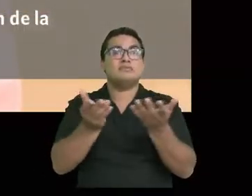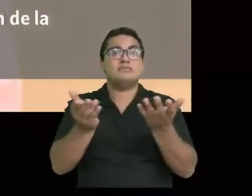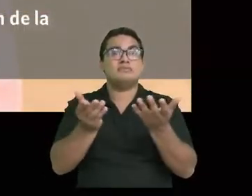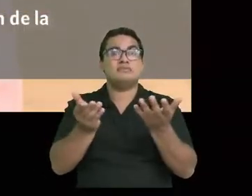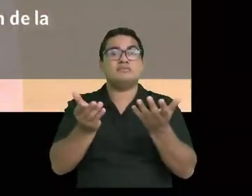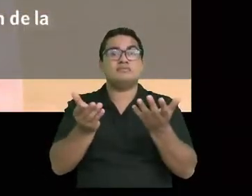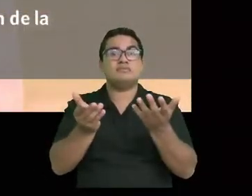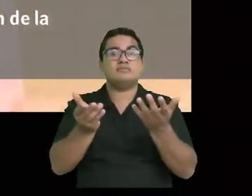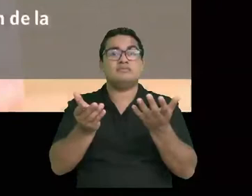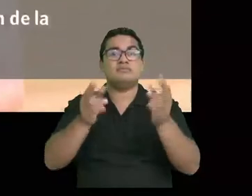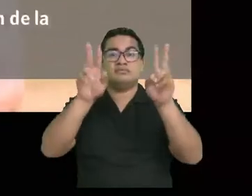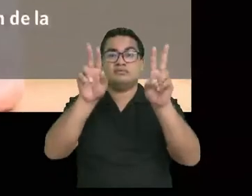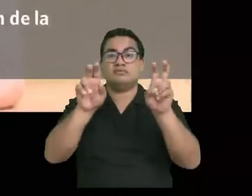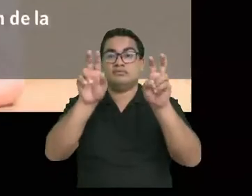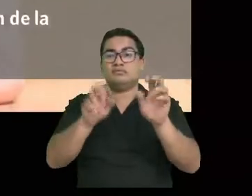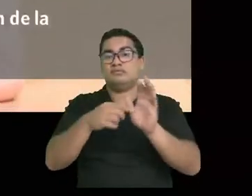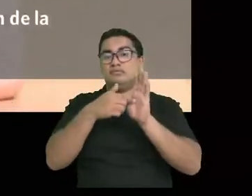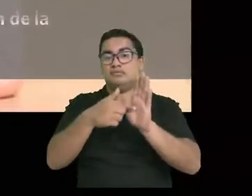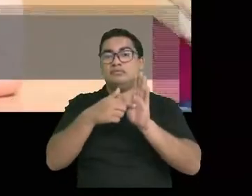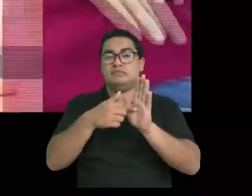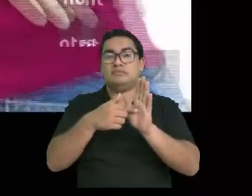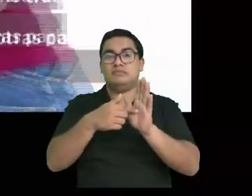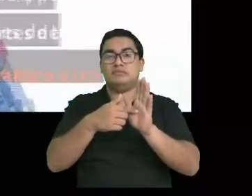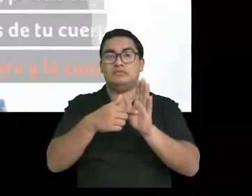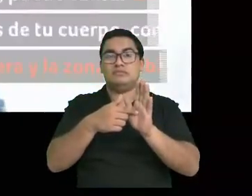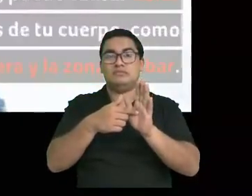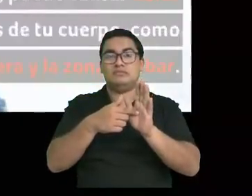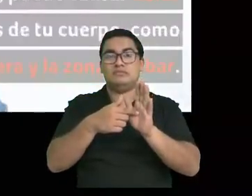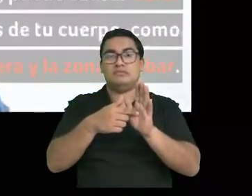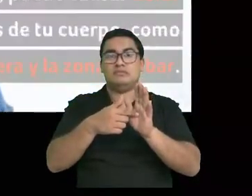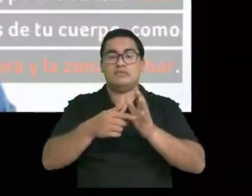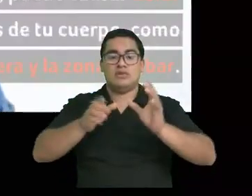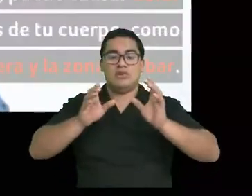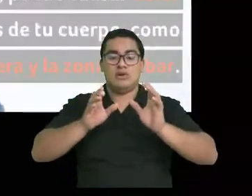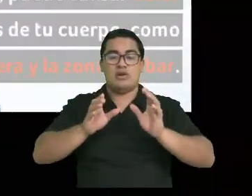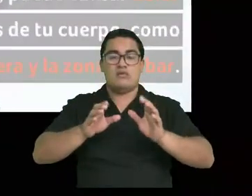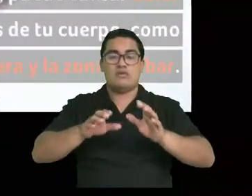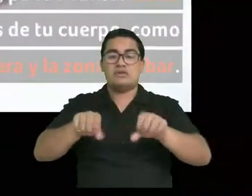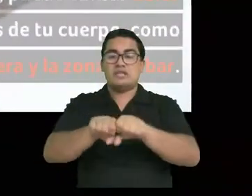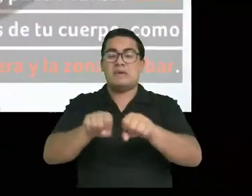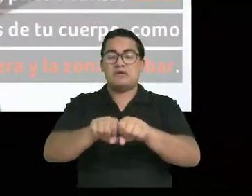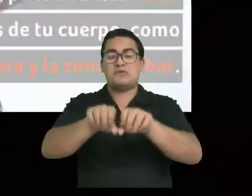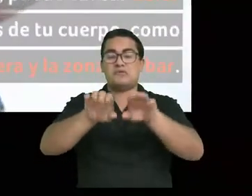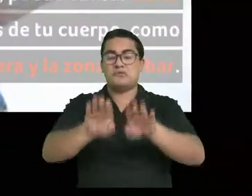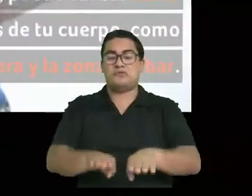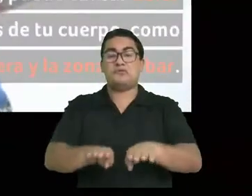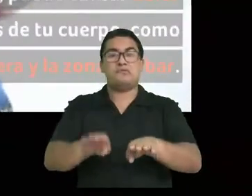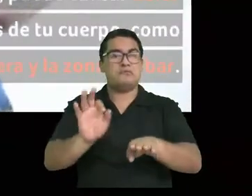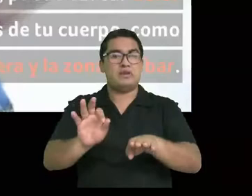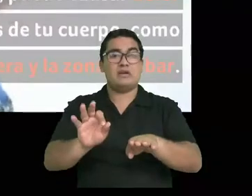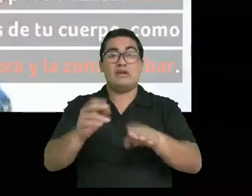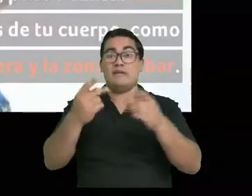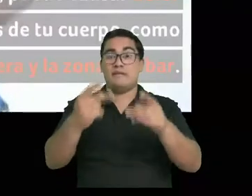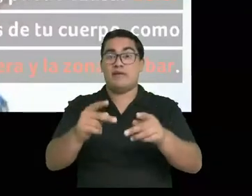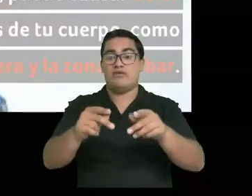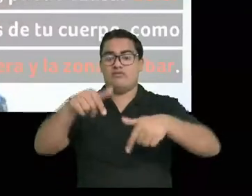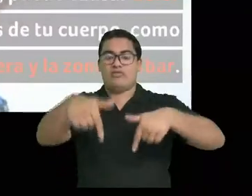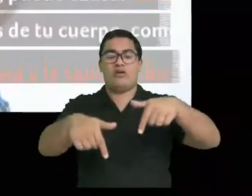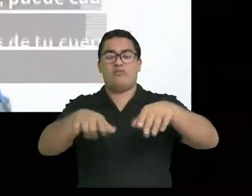de lleno en materia. Cuando se sube el cuerpo y la carga cae